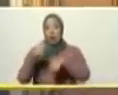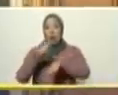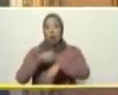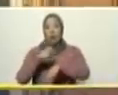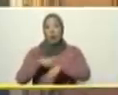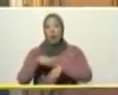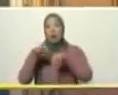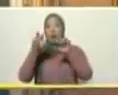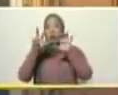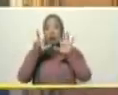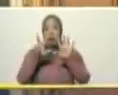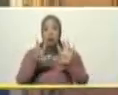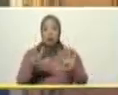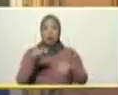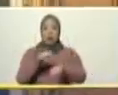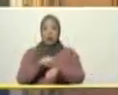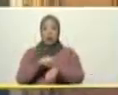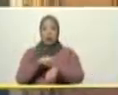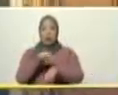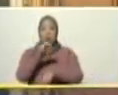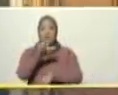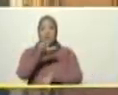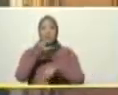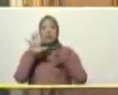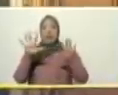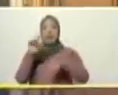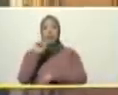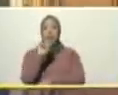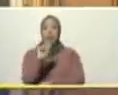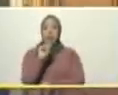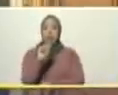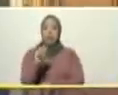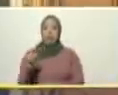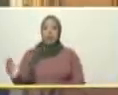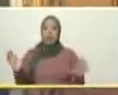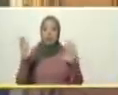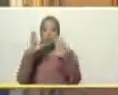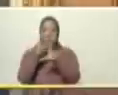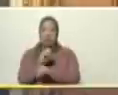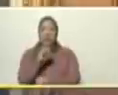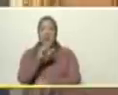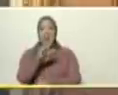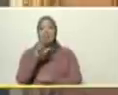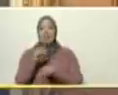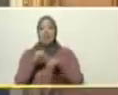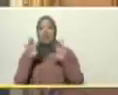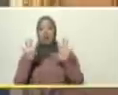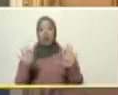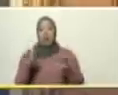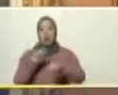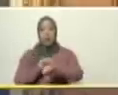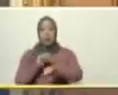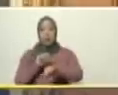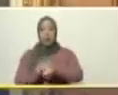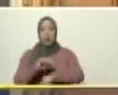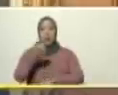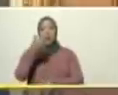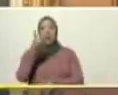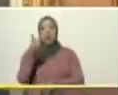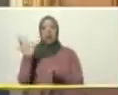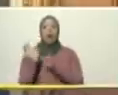las 8 y 35 minutos de la noche, 39 minutos de la noche del 12 de